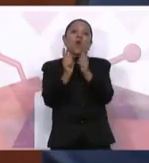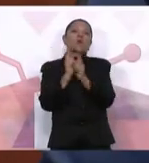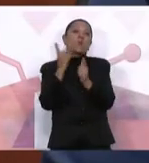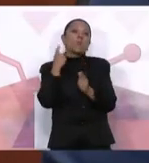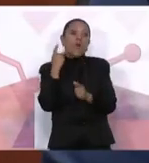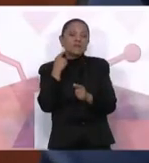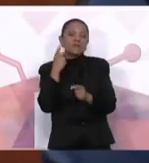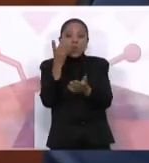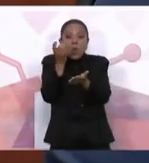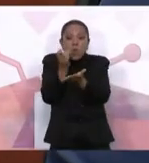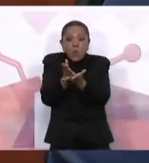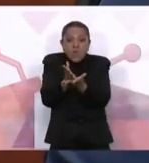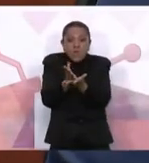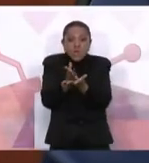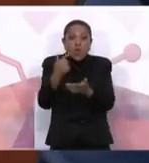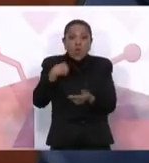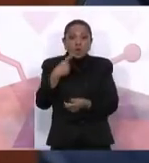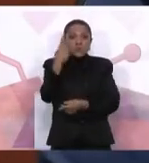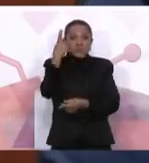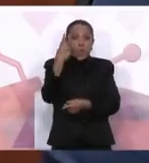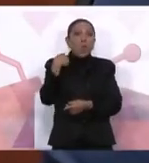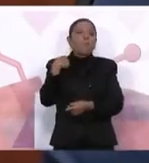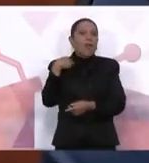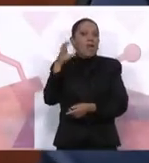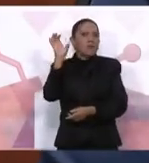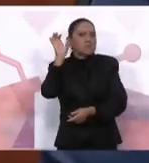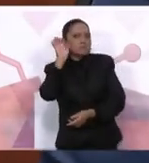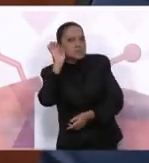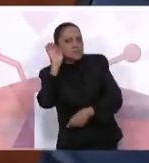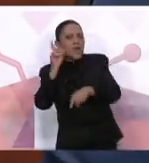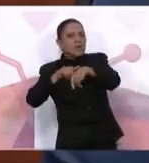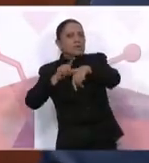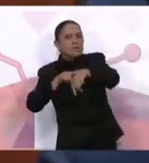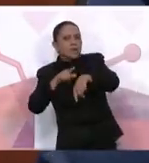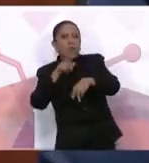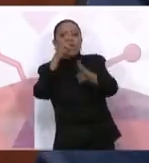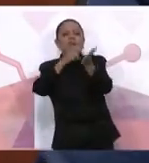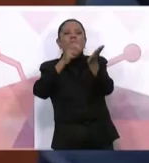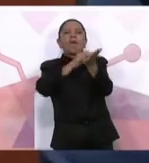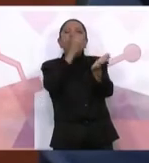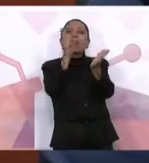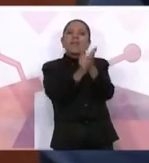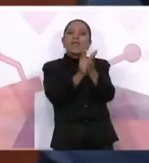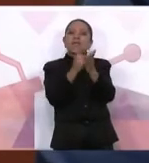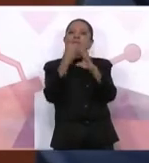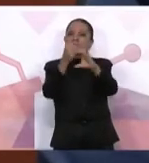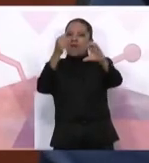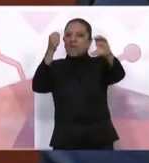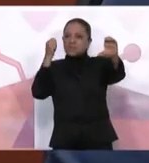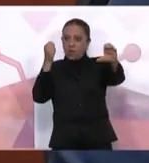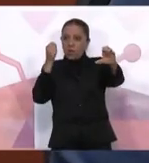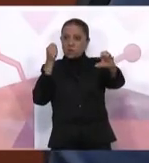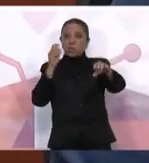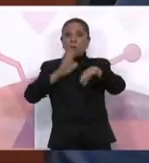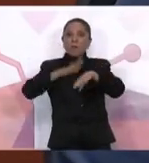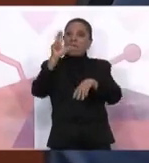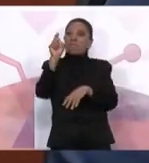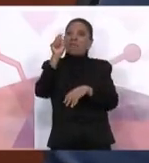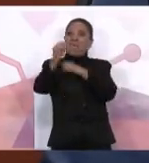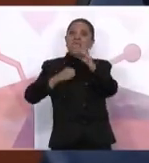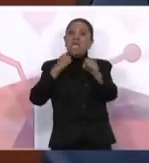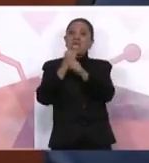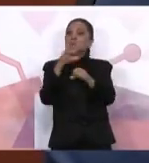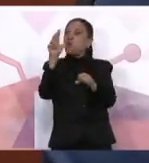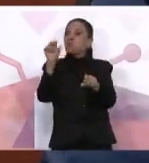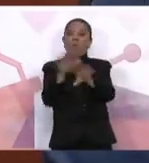tomó el tiempo para escuchar a los transportistas modificar la ley del transporte público que hace más de 30 años no se había modificado en el estado